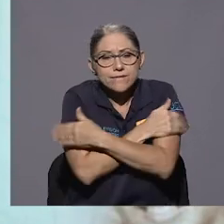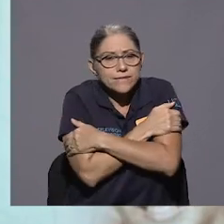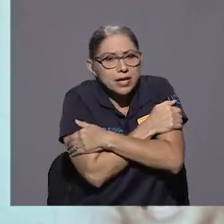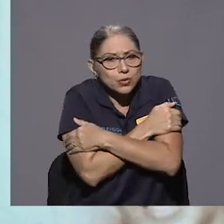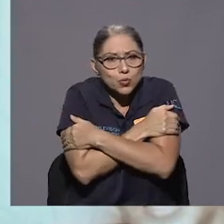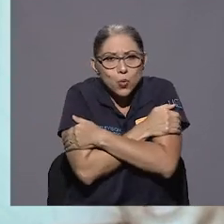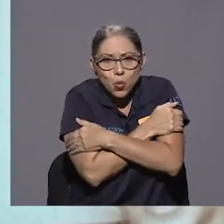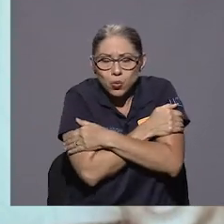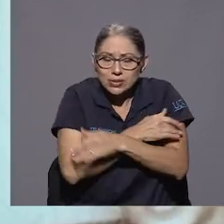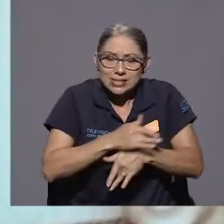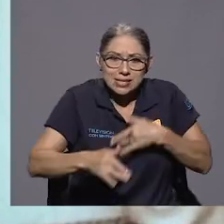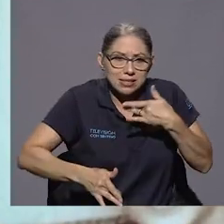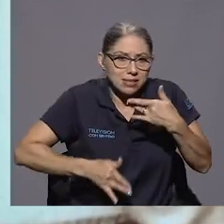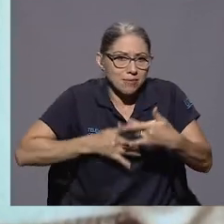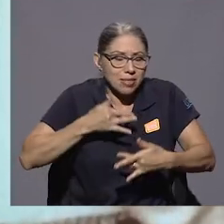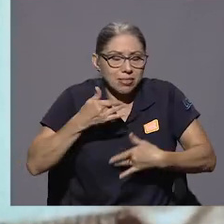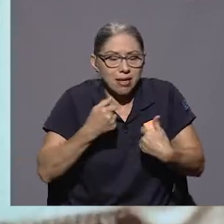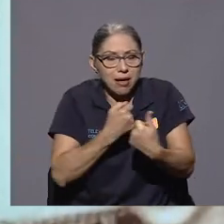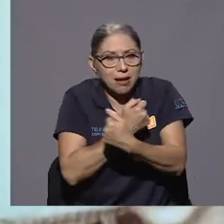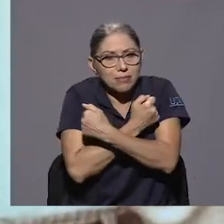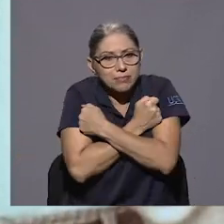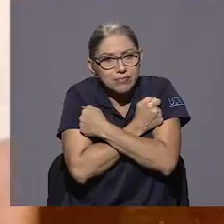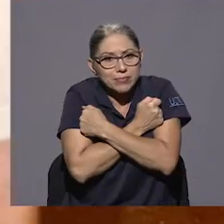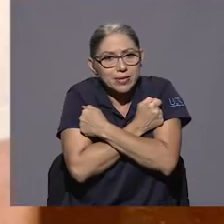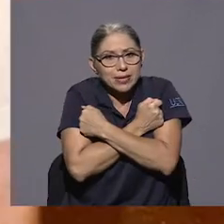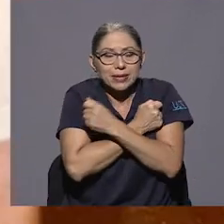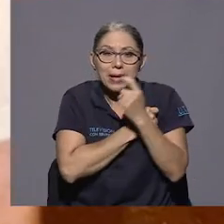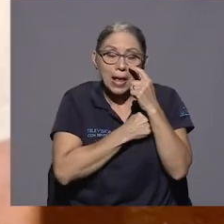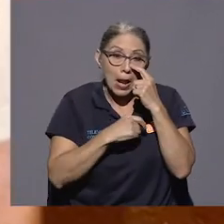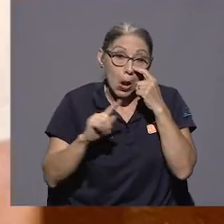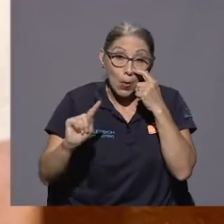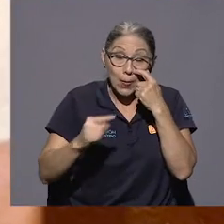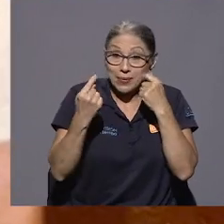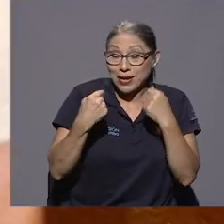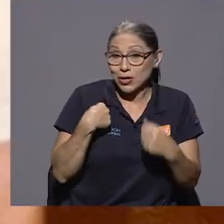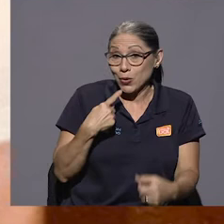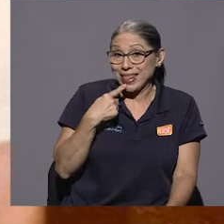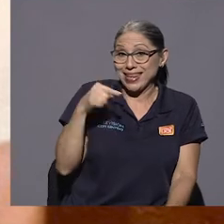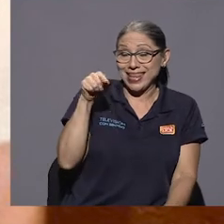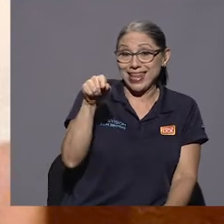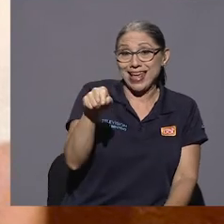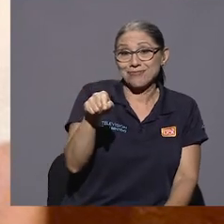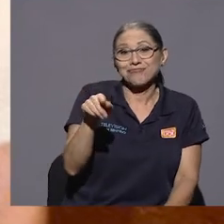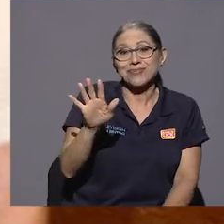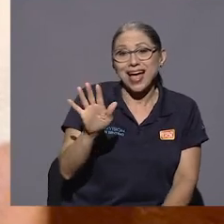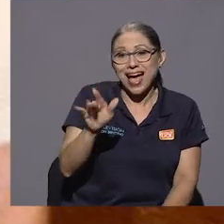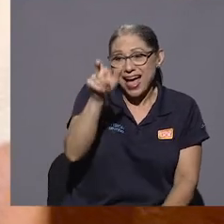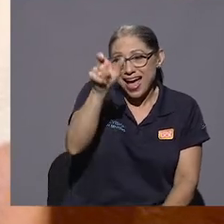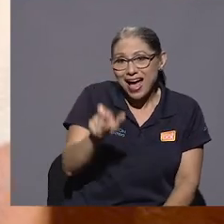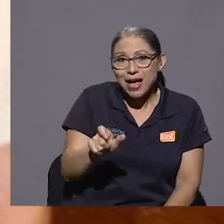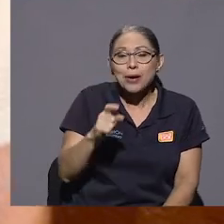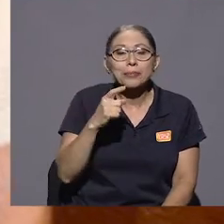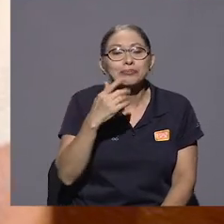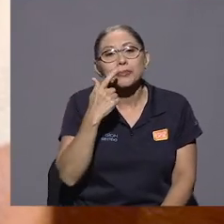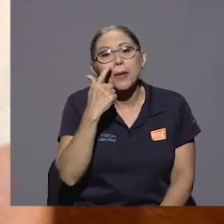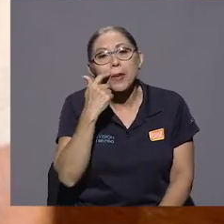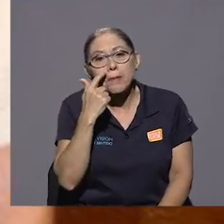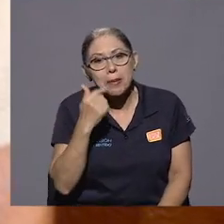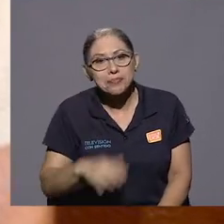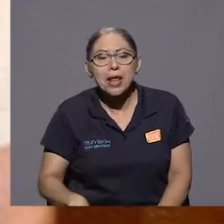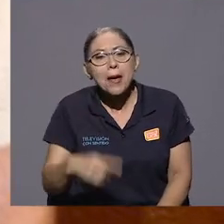afectuosa y sentimental. Yo lo primero que le diría es, papá, he tratado